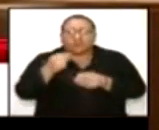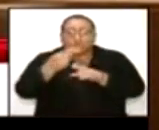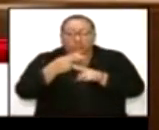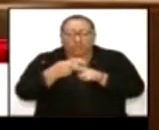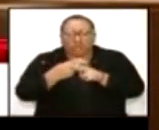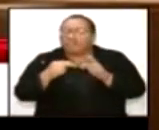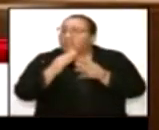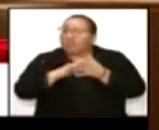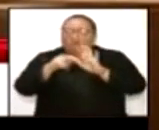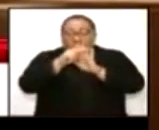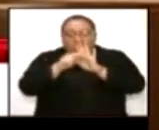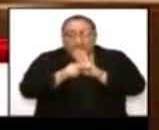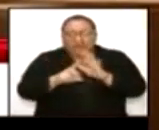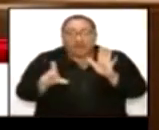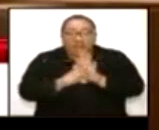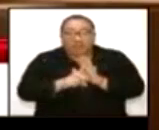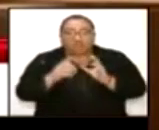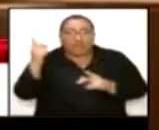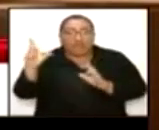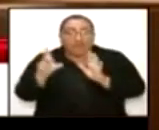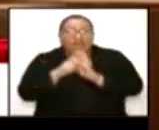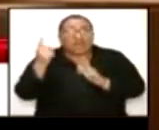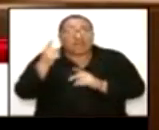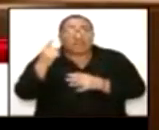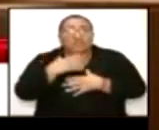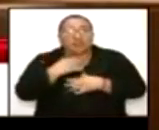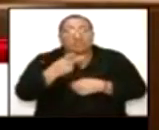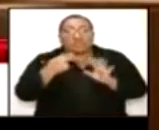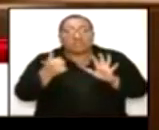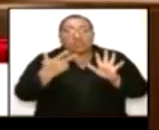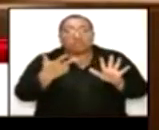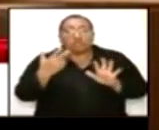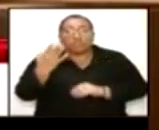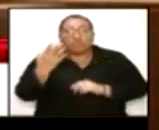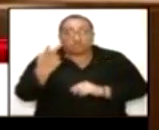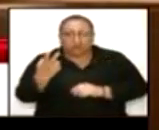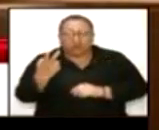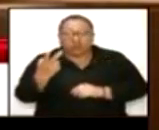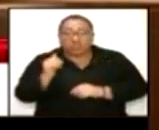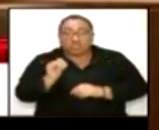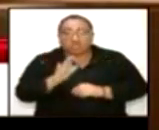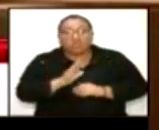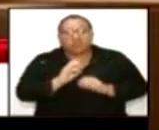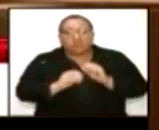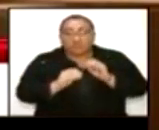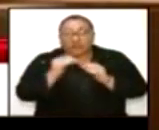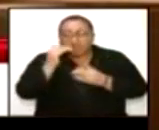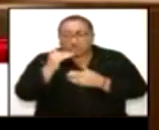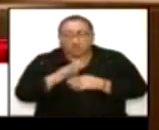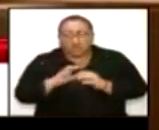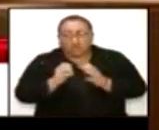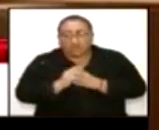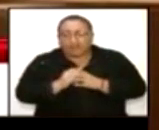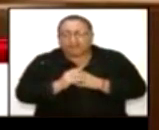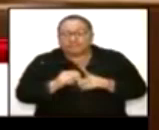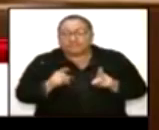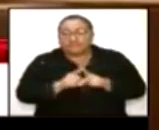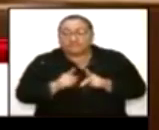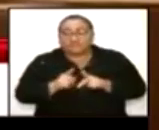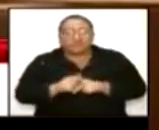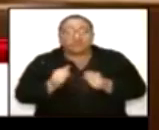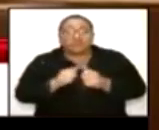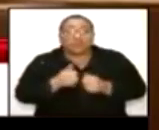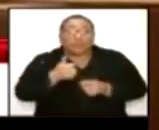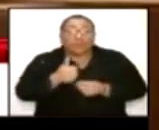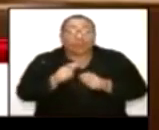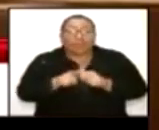de rango legal, como la Ley General de Salud, Ley 26842 y sus modificatorias, por la